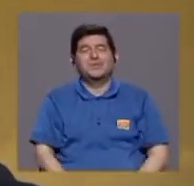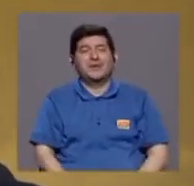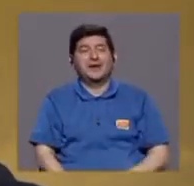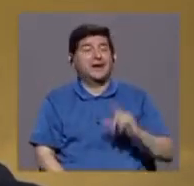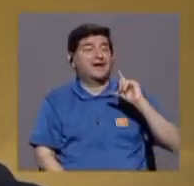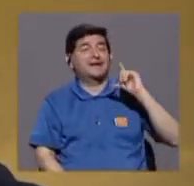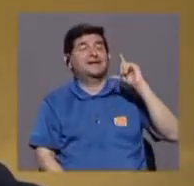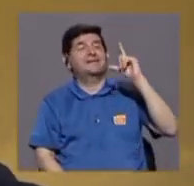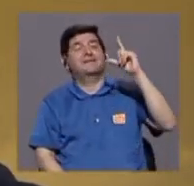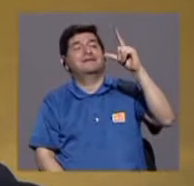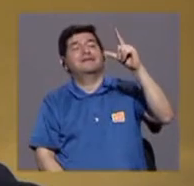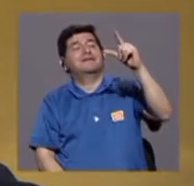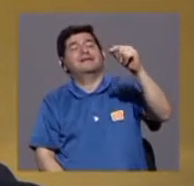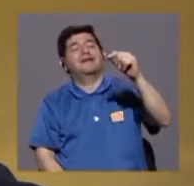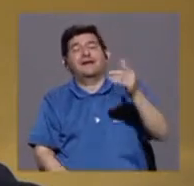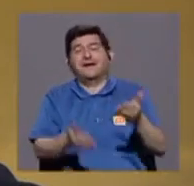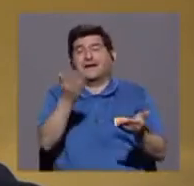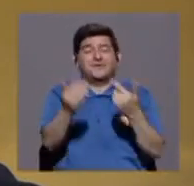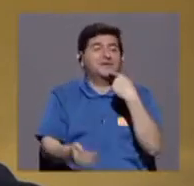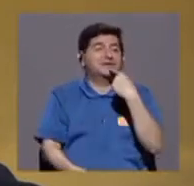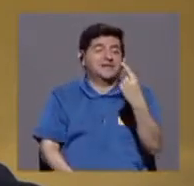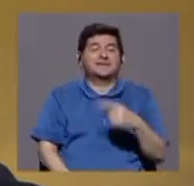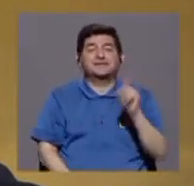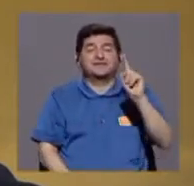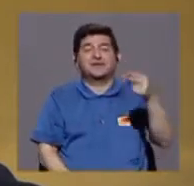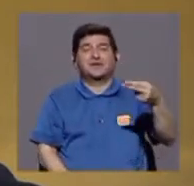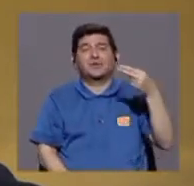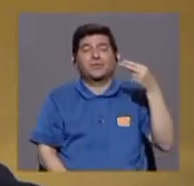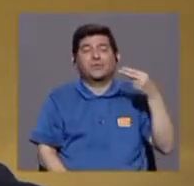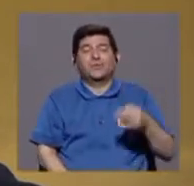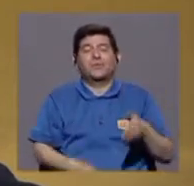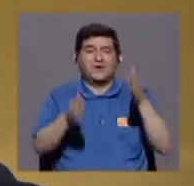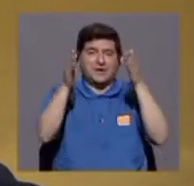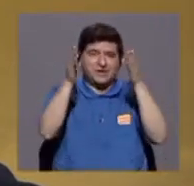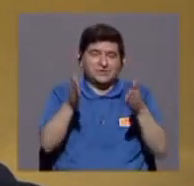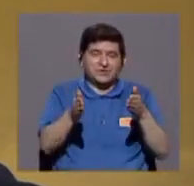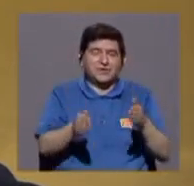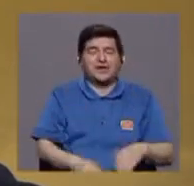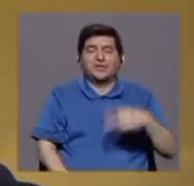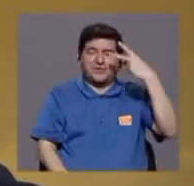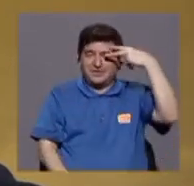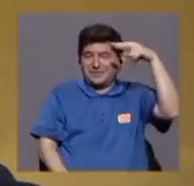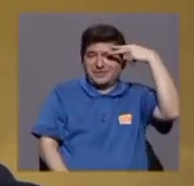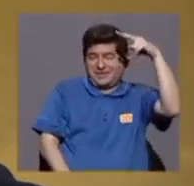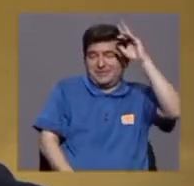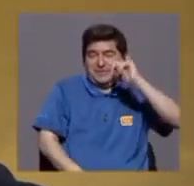hubiera dicho algún historiador, algún pensador mexicano.